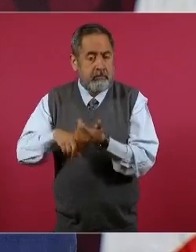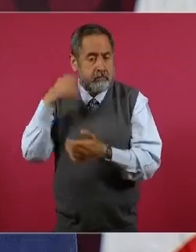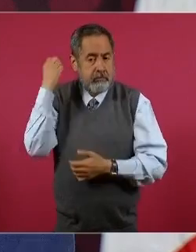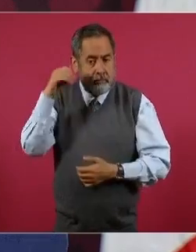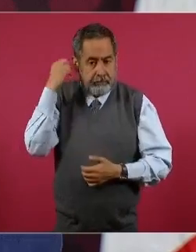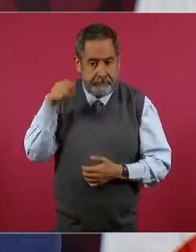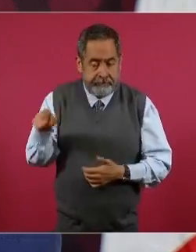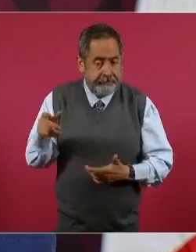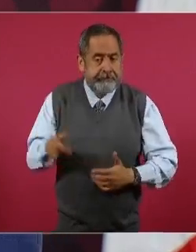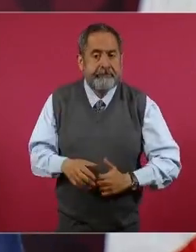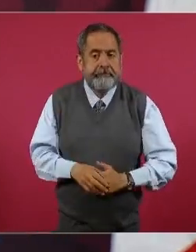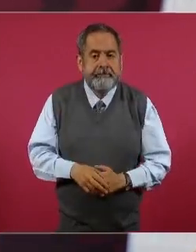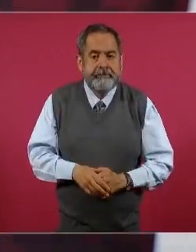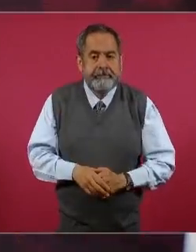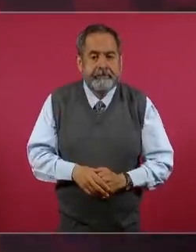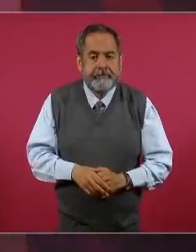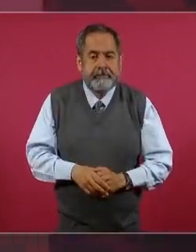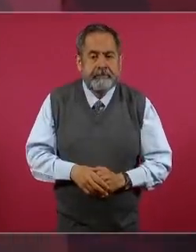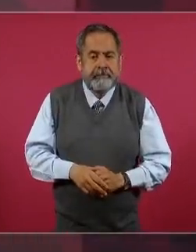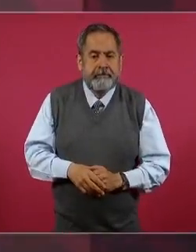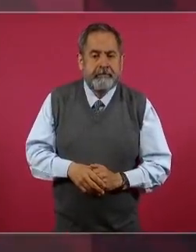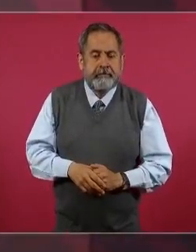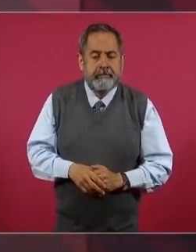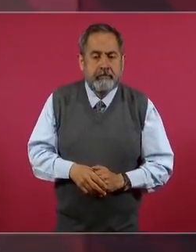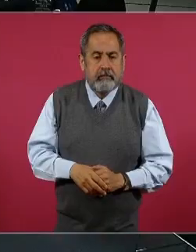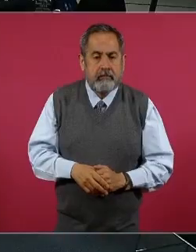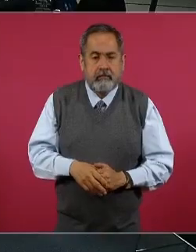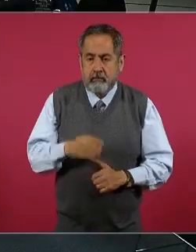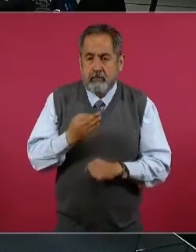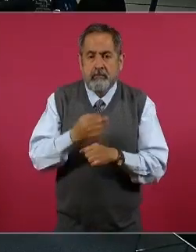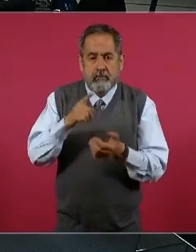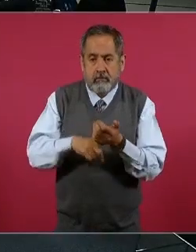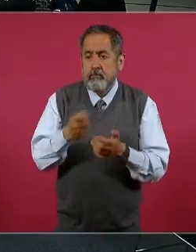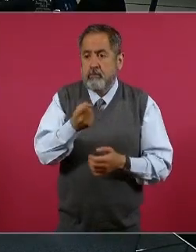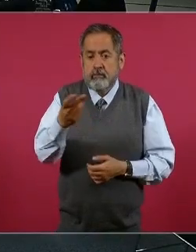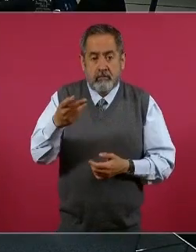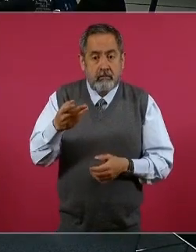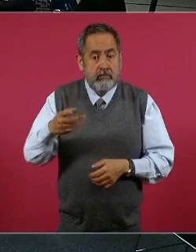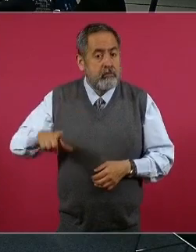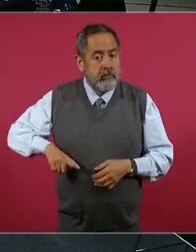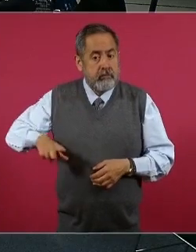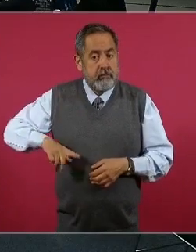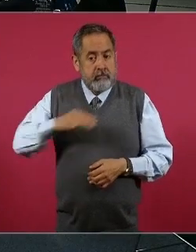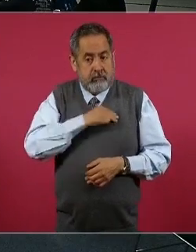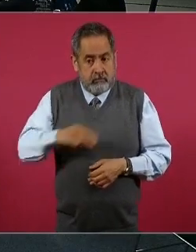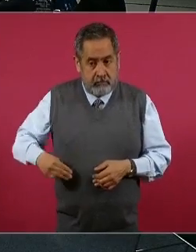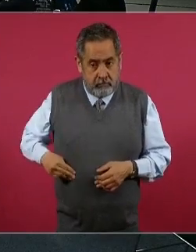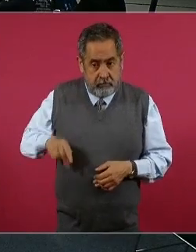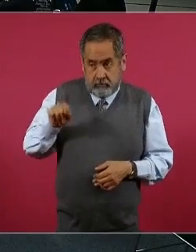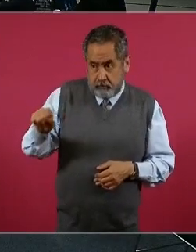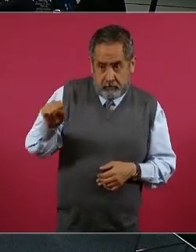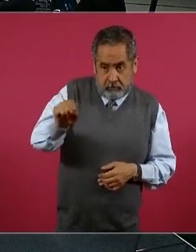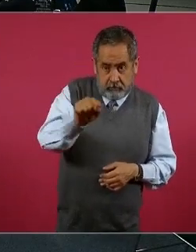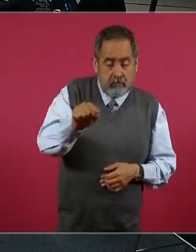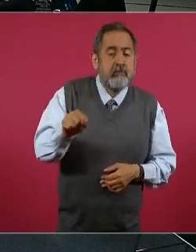al grado que hay gobiernos municipales en donde